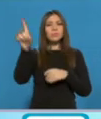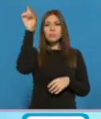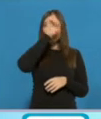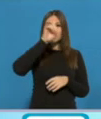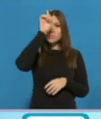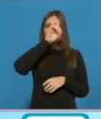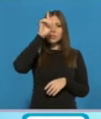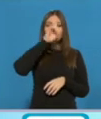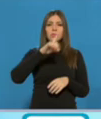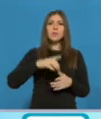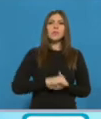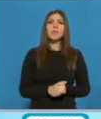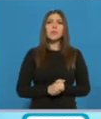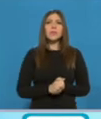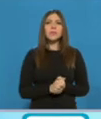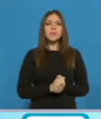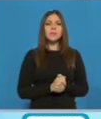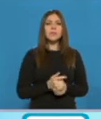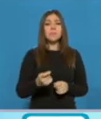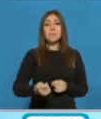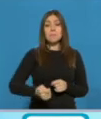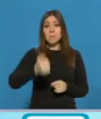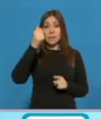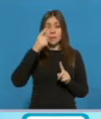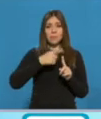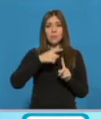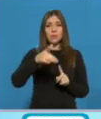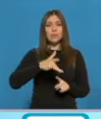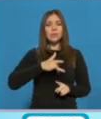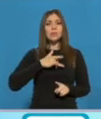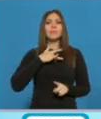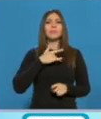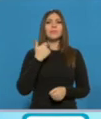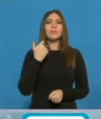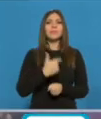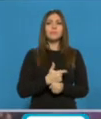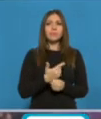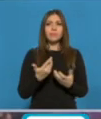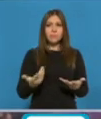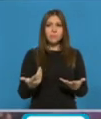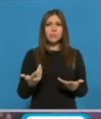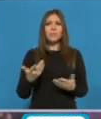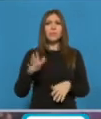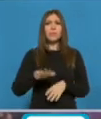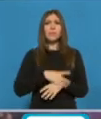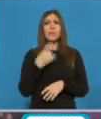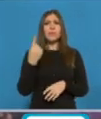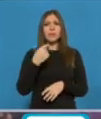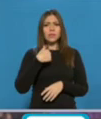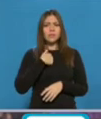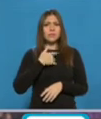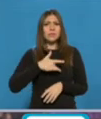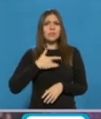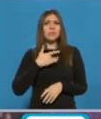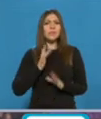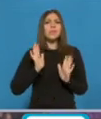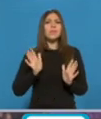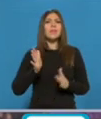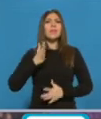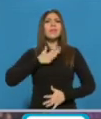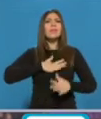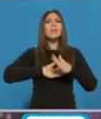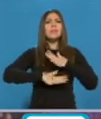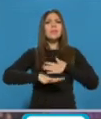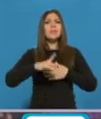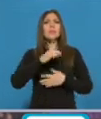Primero es como tomar conciencia, ¿no? El decir, a ver, yo yo estoy muy cansada. Entonces